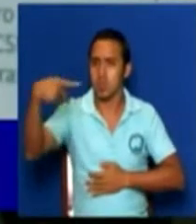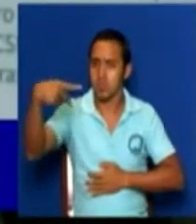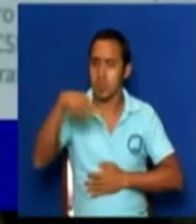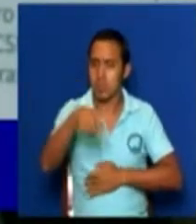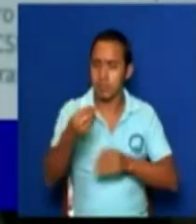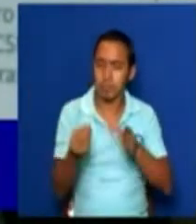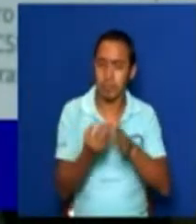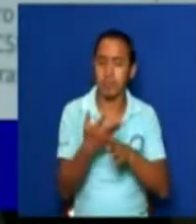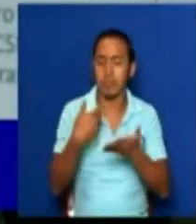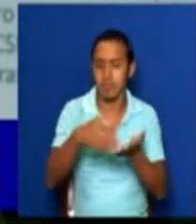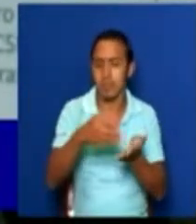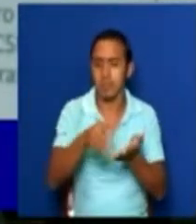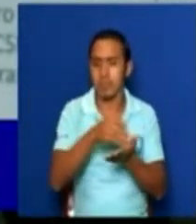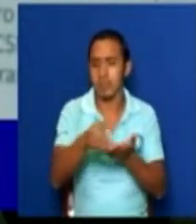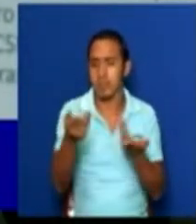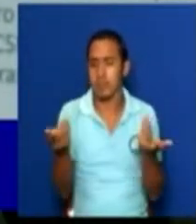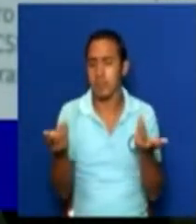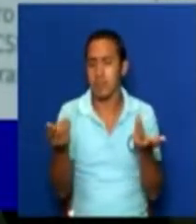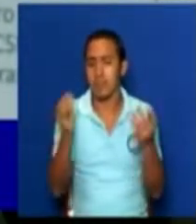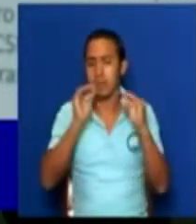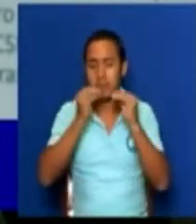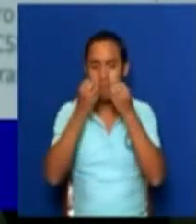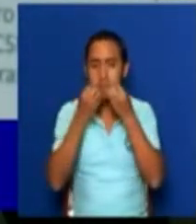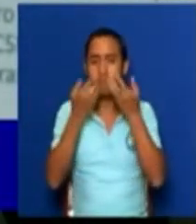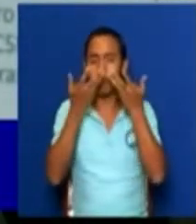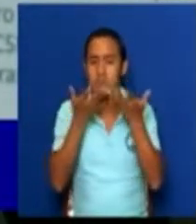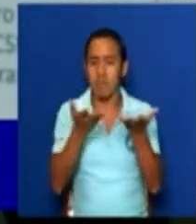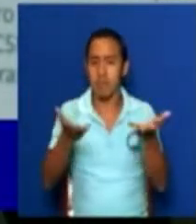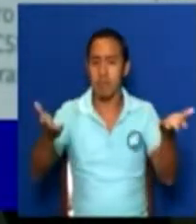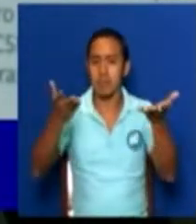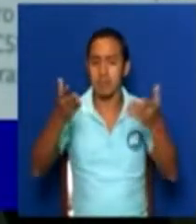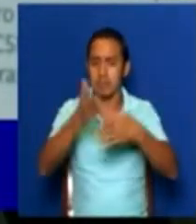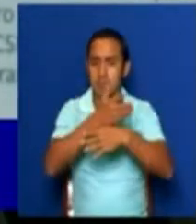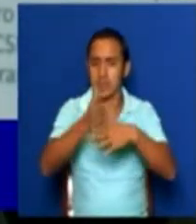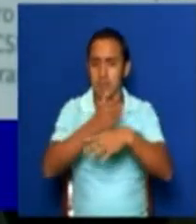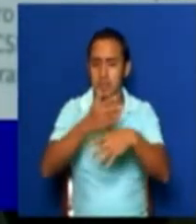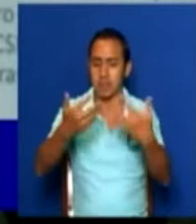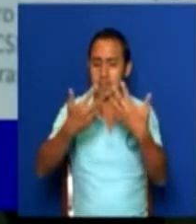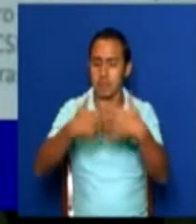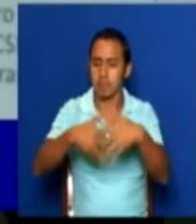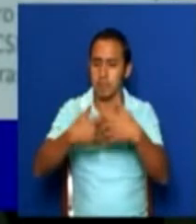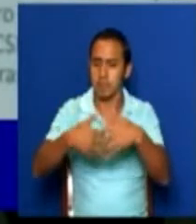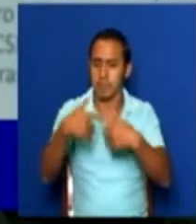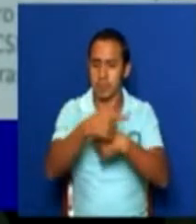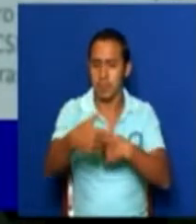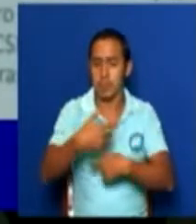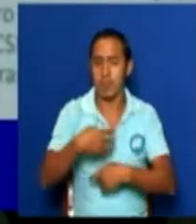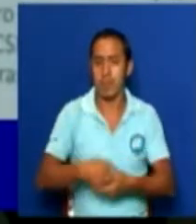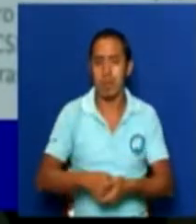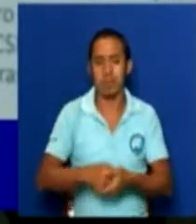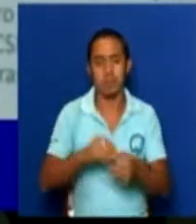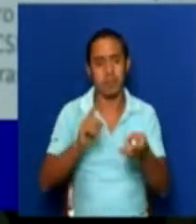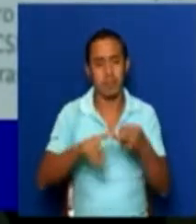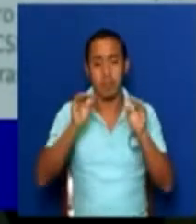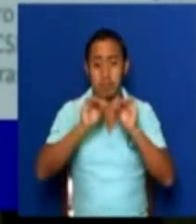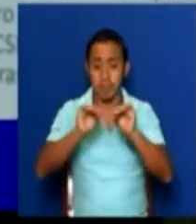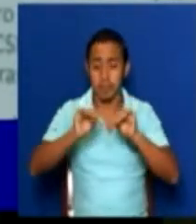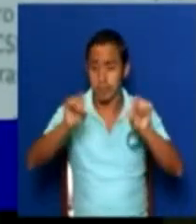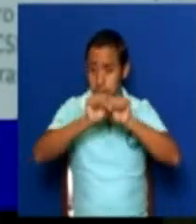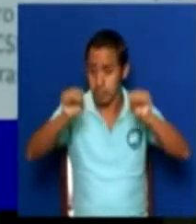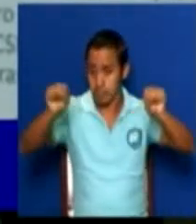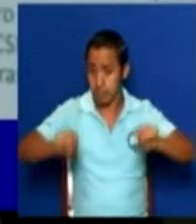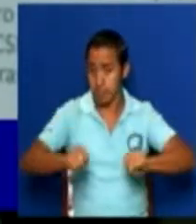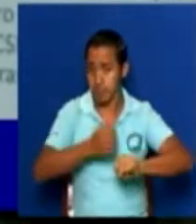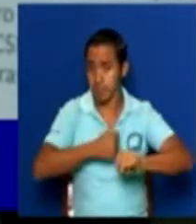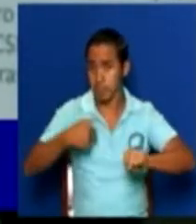en facilitar y publicitar información sobre el tema de los emprendimientos, capacitar y la